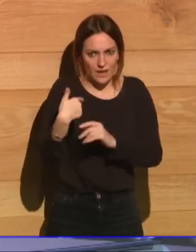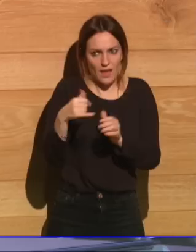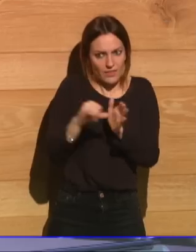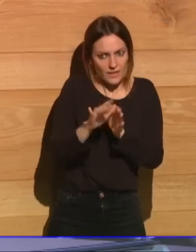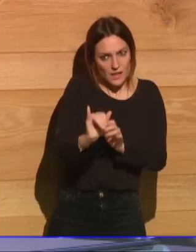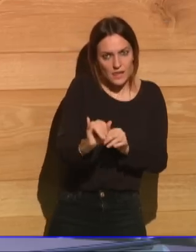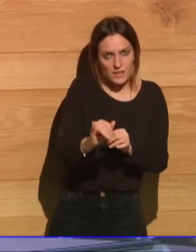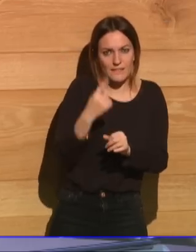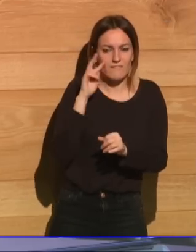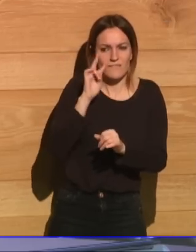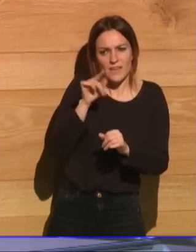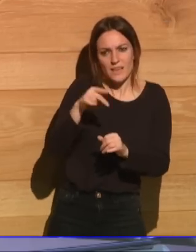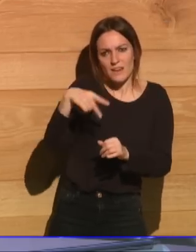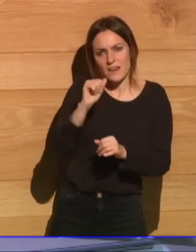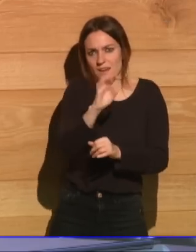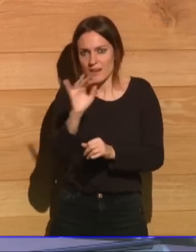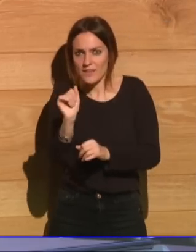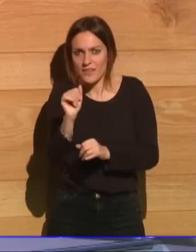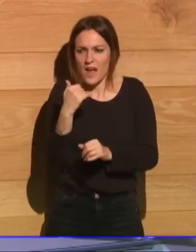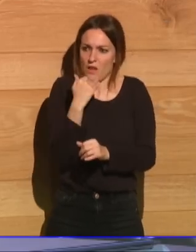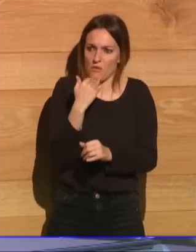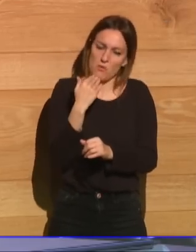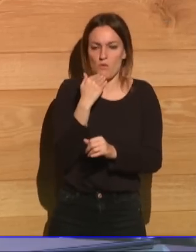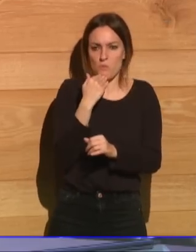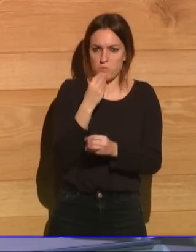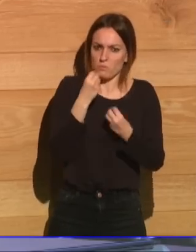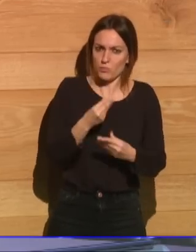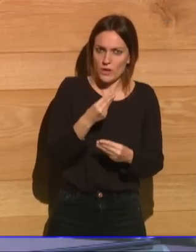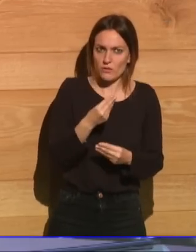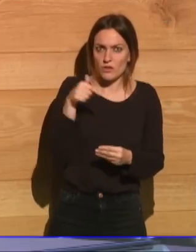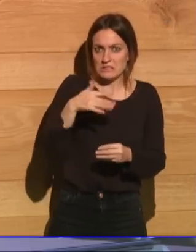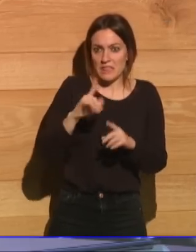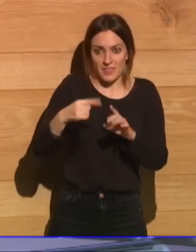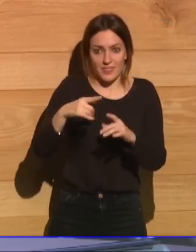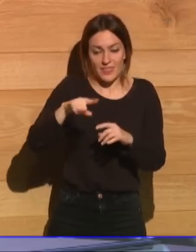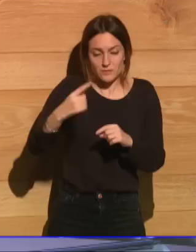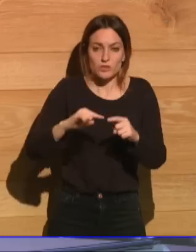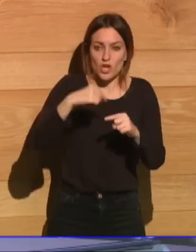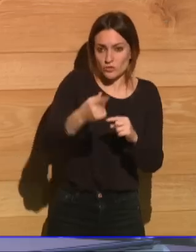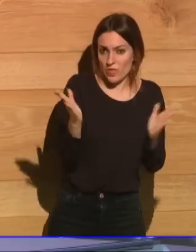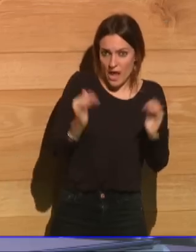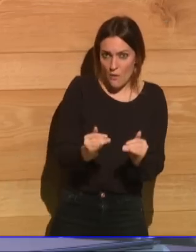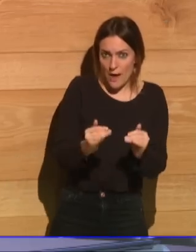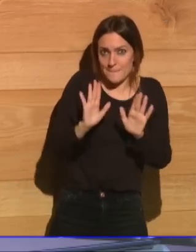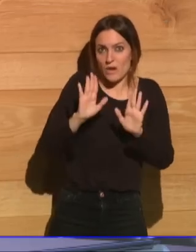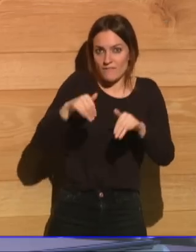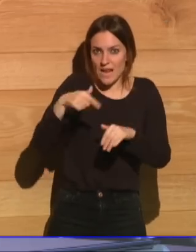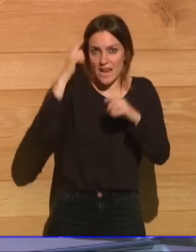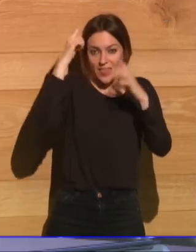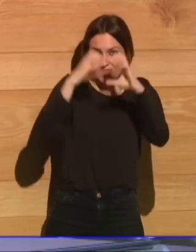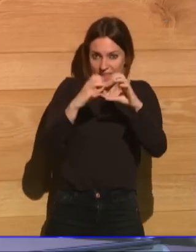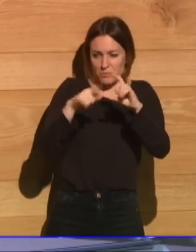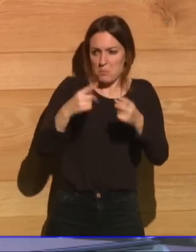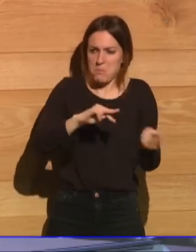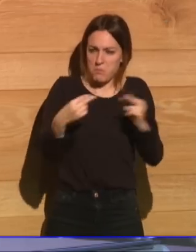viendo Nata y todo es impune y al fin y al cabo nada tiene verdaderas consecuencias, pero tu cerebro a la vez lo está Sí, traduciendo. a mí me dio mucha